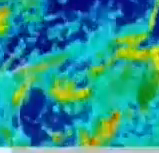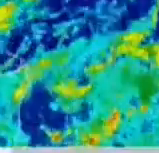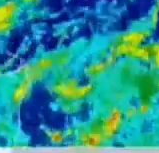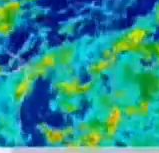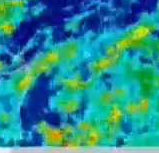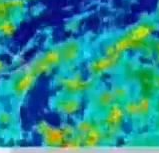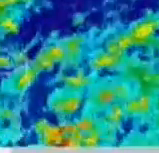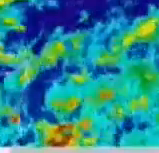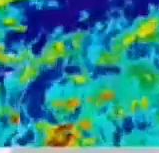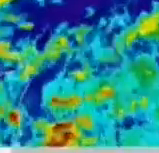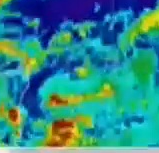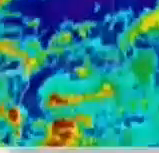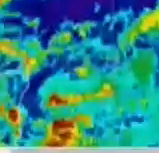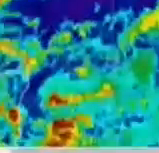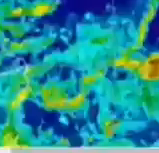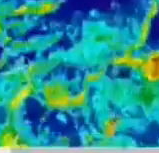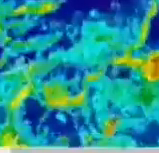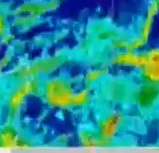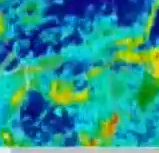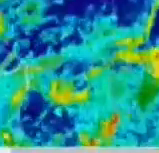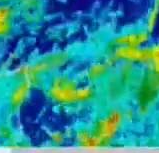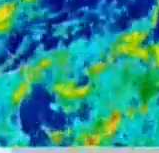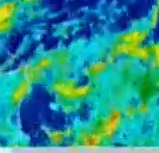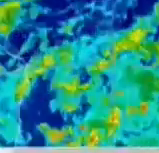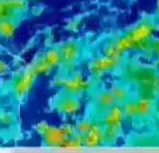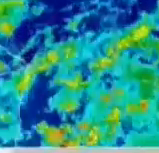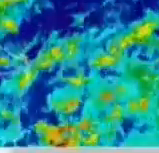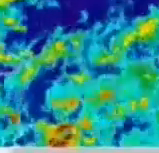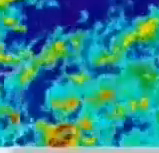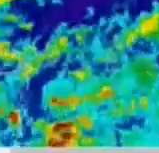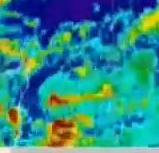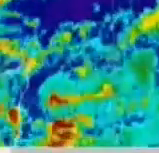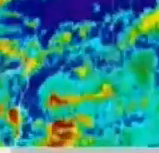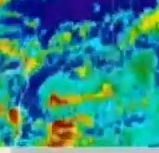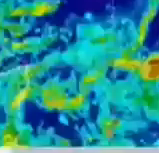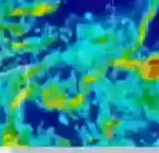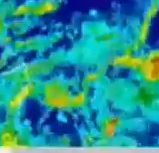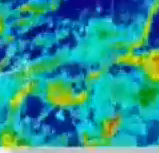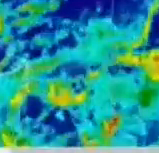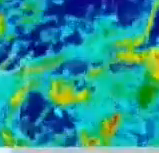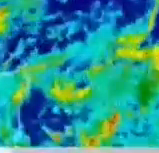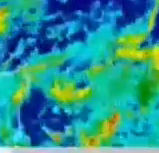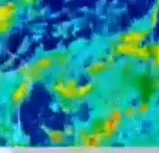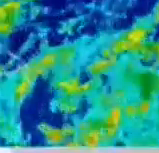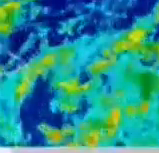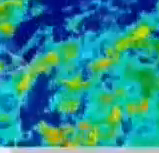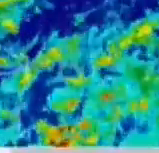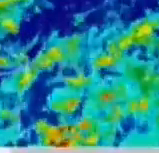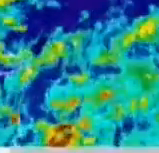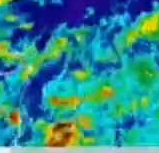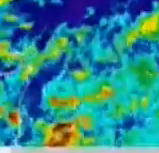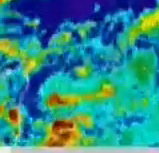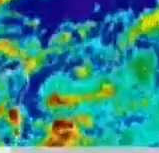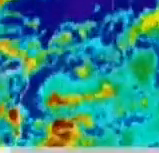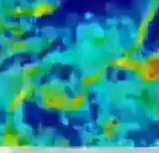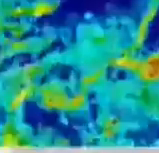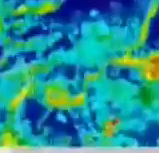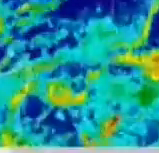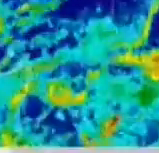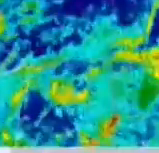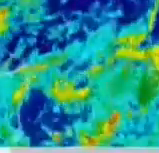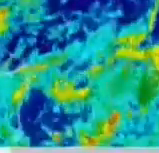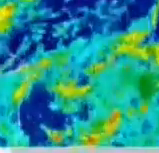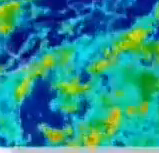1.603.152, acueducto parcialmente afectado 1, y acueducto fuera de servicio por un tema de prevención